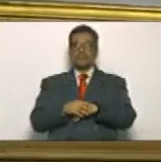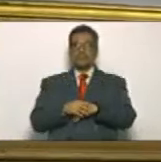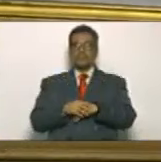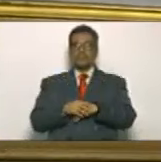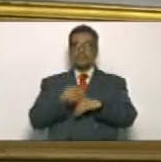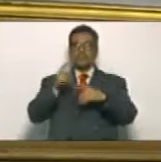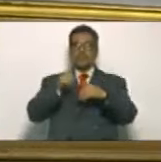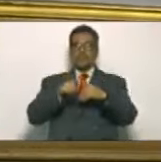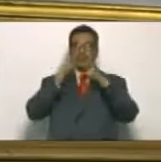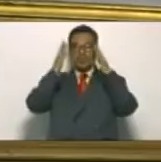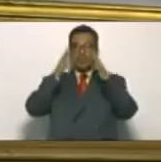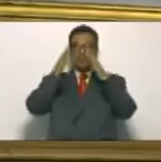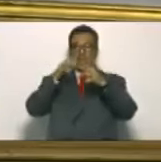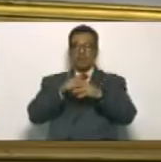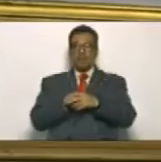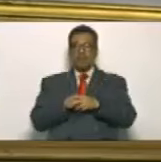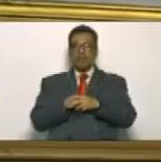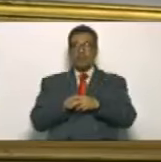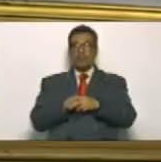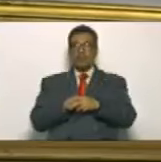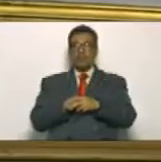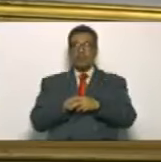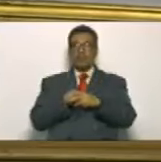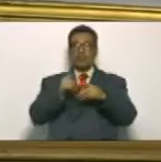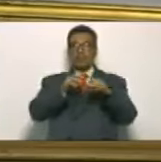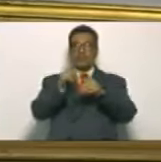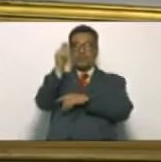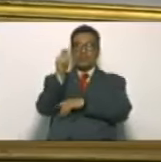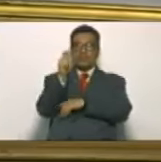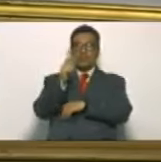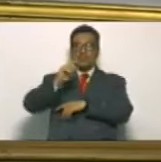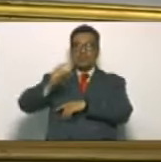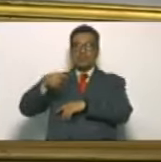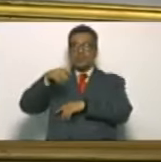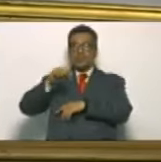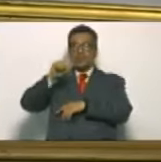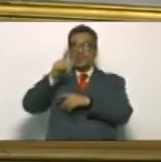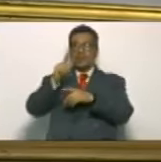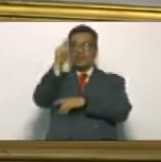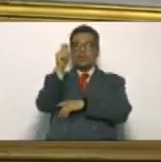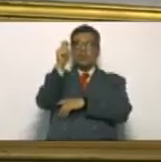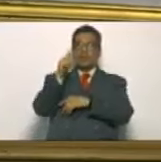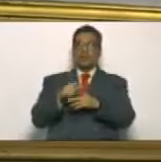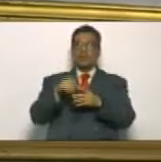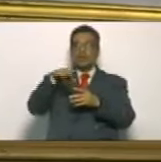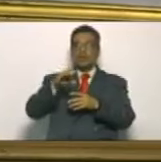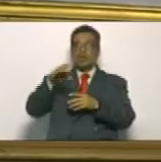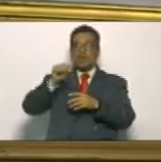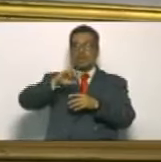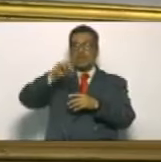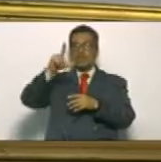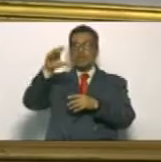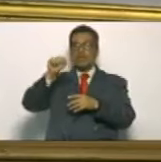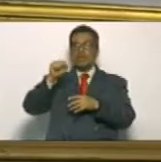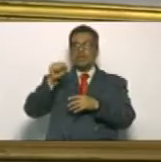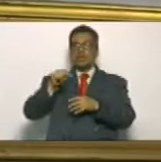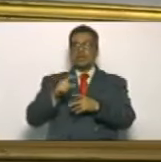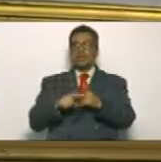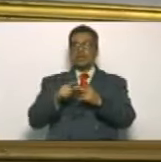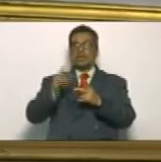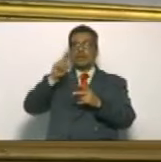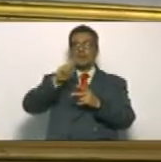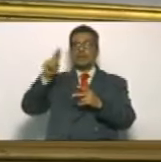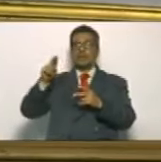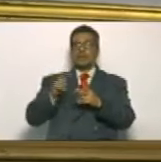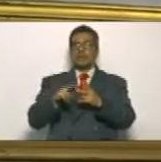Se instruye a la diputada Busi Galeano, a los diputados Carlos Gamarra,